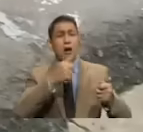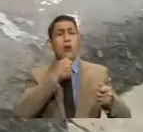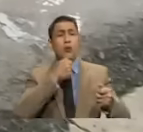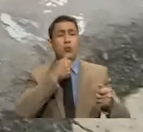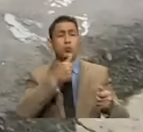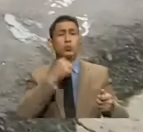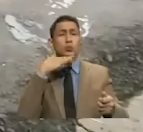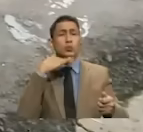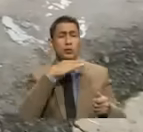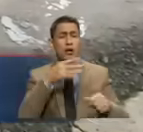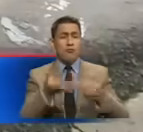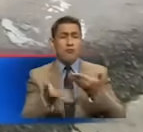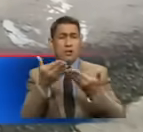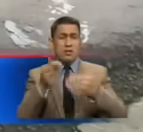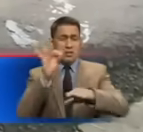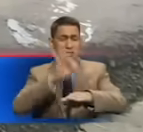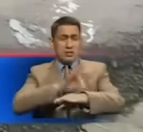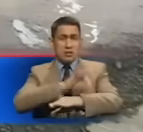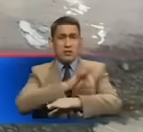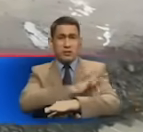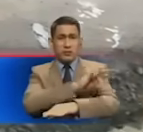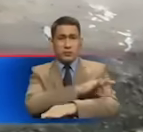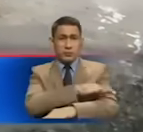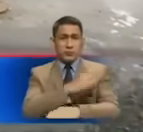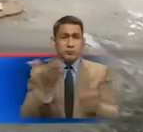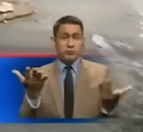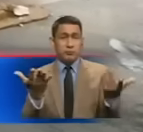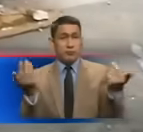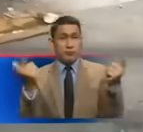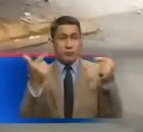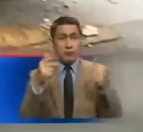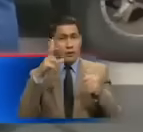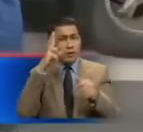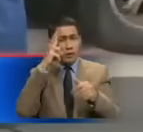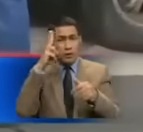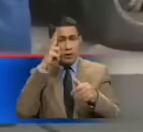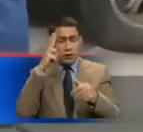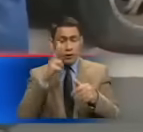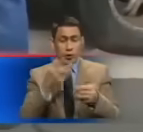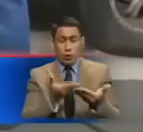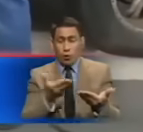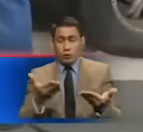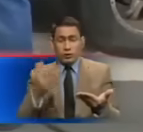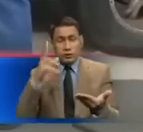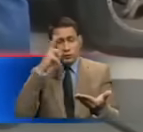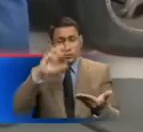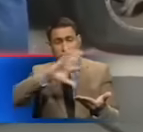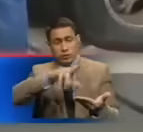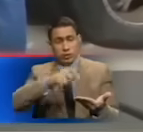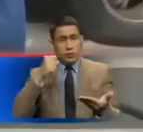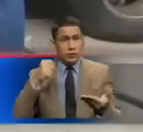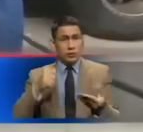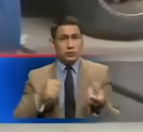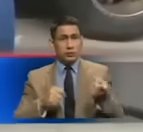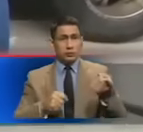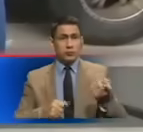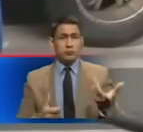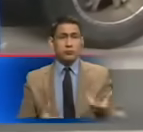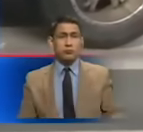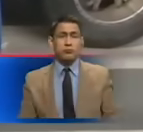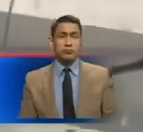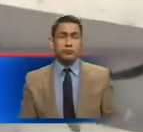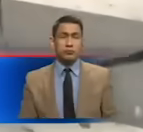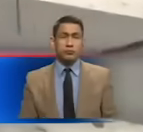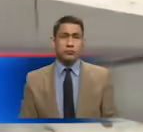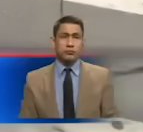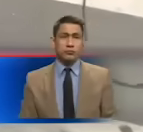Los hacheros, Delgado. Ya lo han dejado pelado todo, todos se han llevado estos manes. No ven nada, Delgado, se llevan todos esos manes.